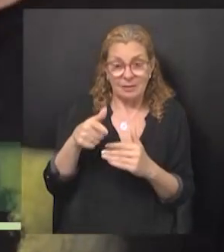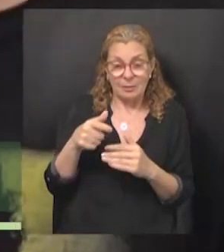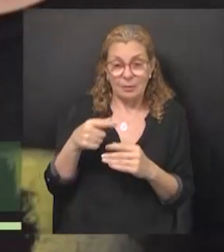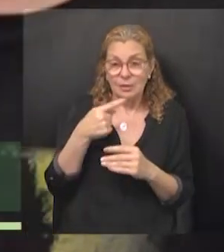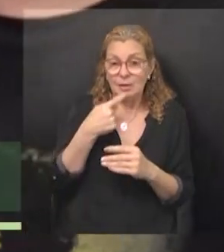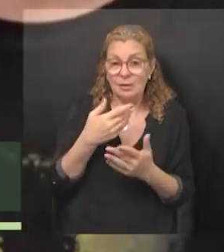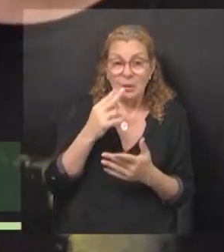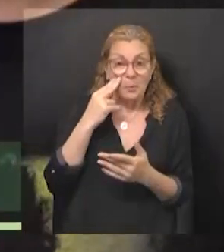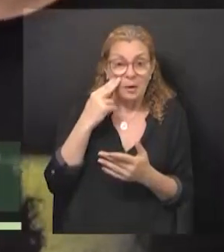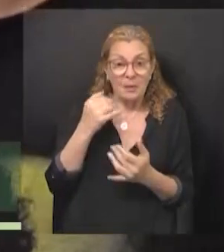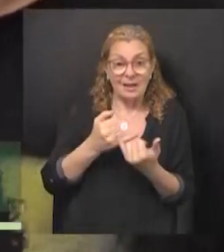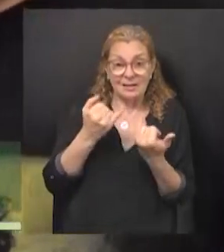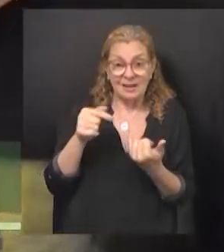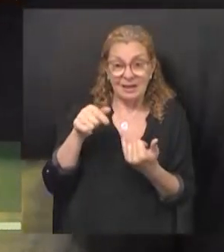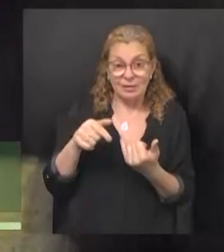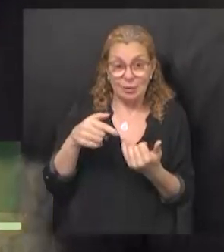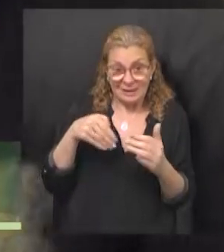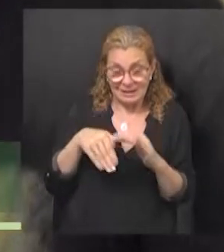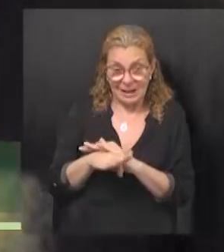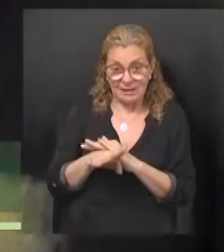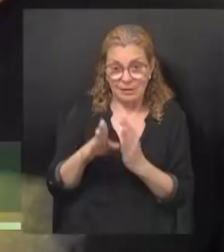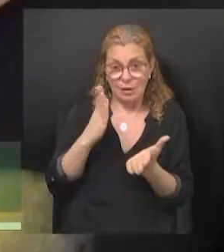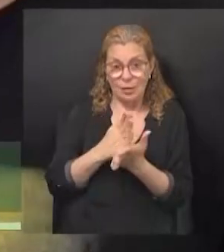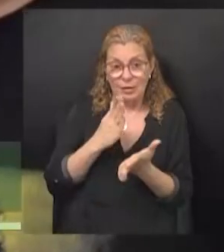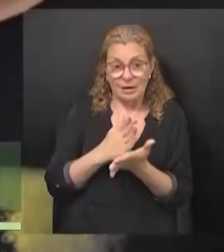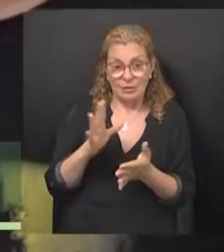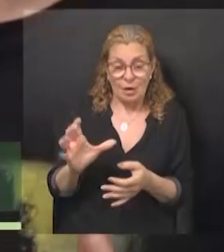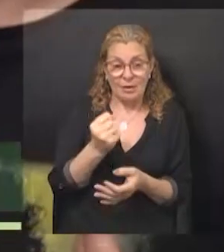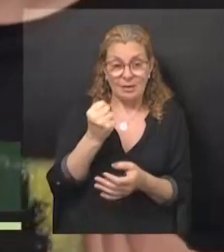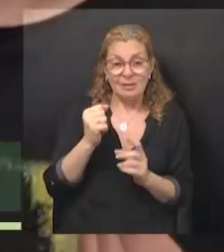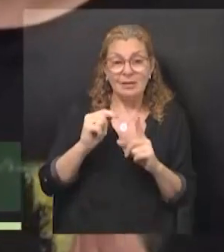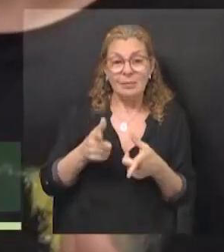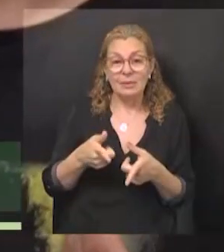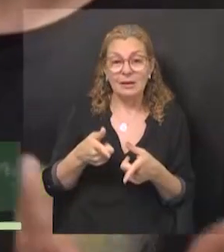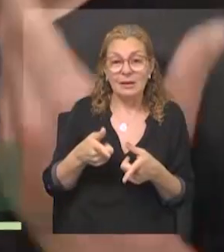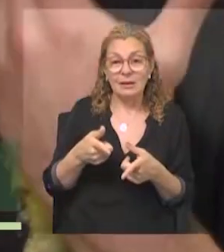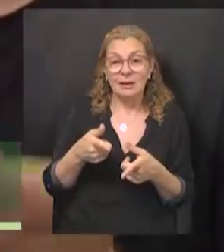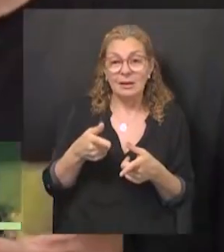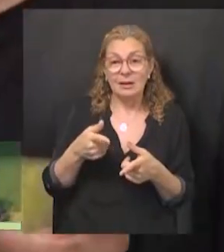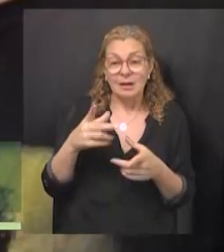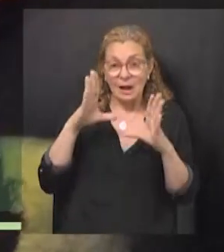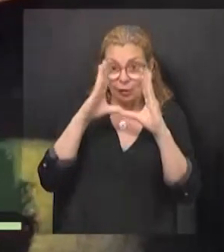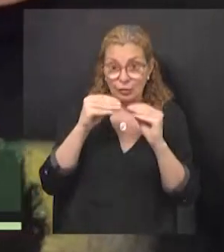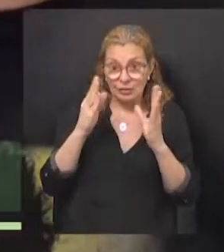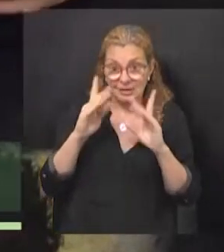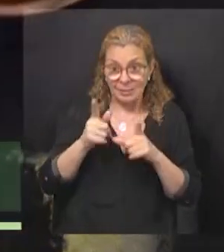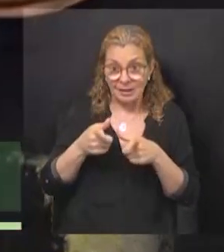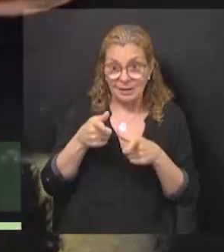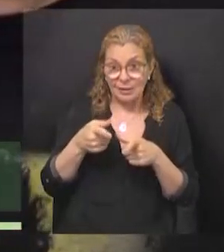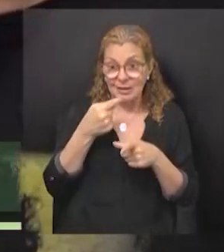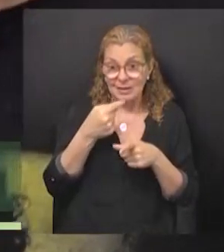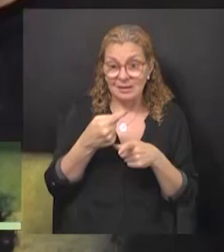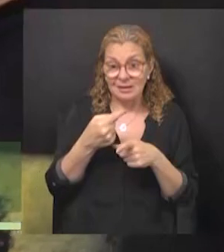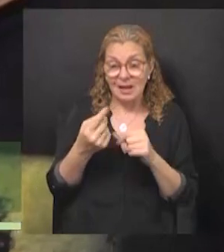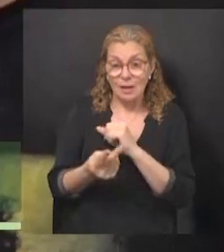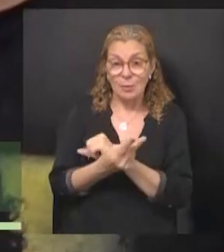no solo en el día a estos avasallamientos de nuestros derechos adquiridos sino que también vamos a estar expuestos en la noche y en lo que te decía de